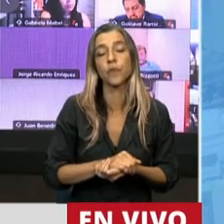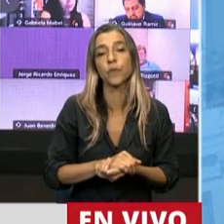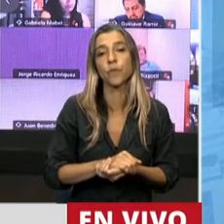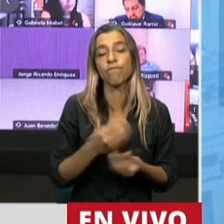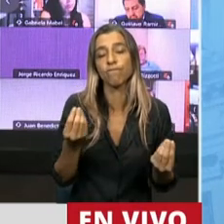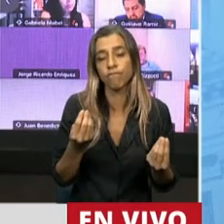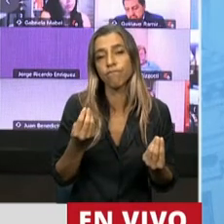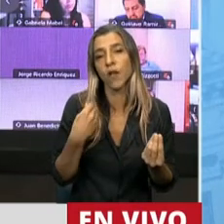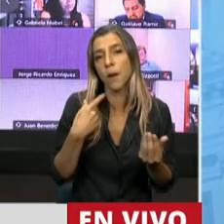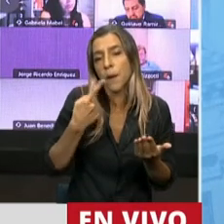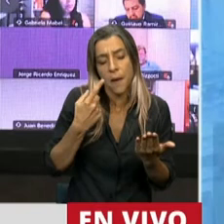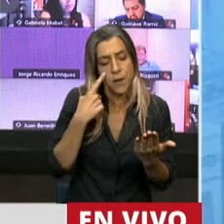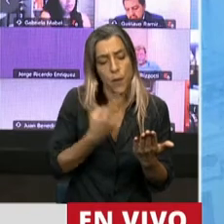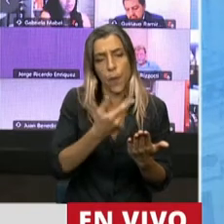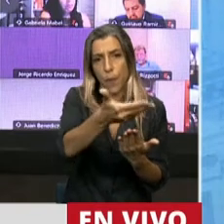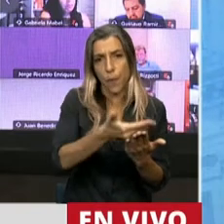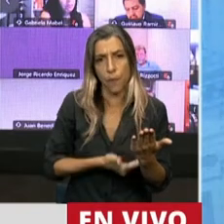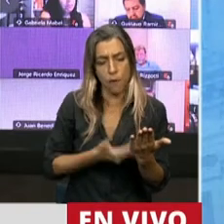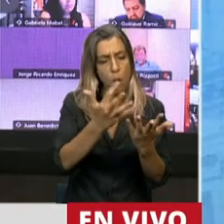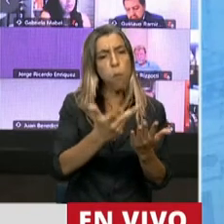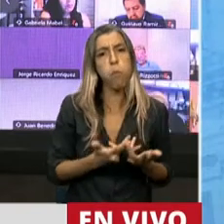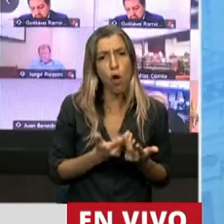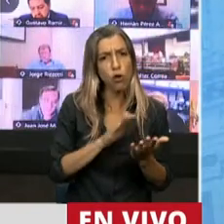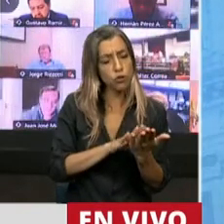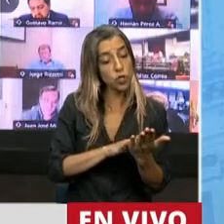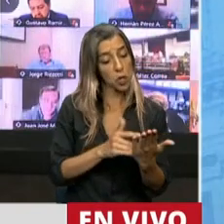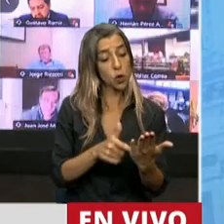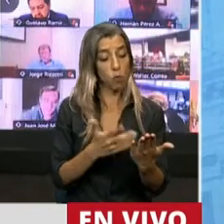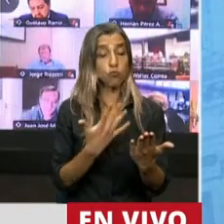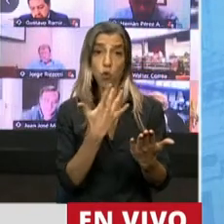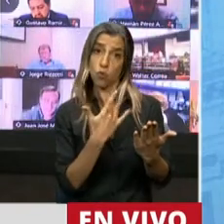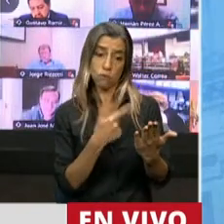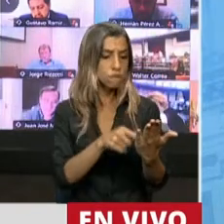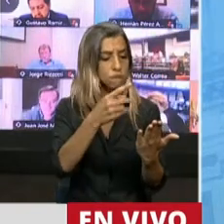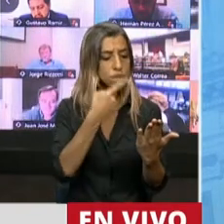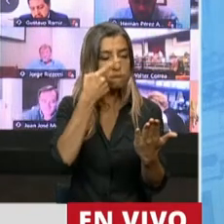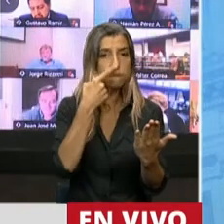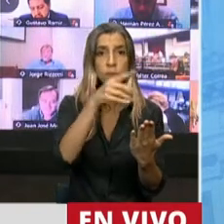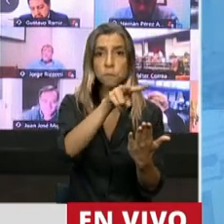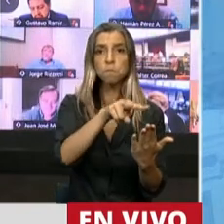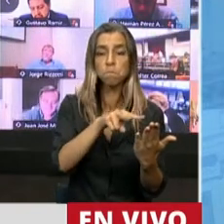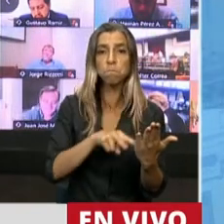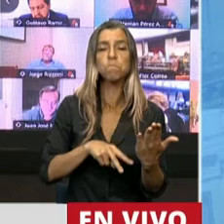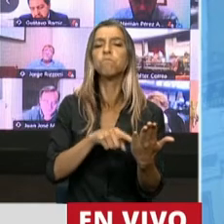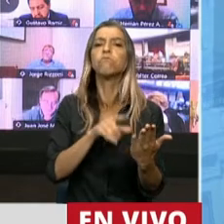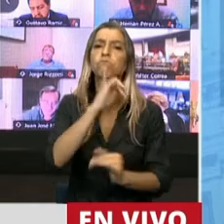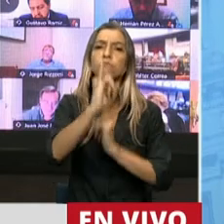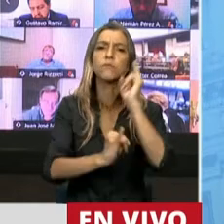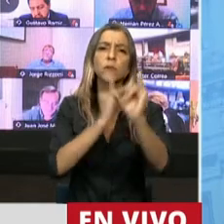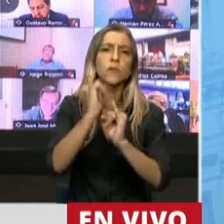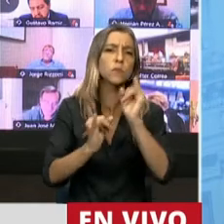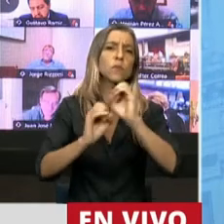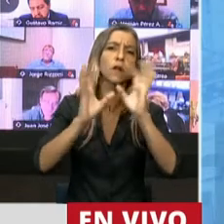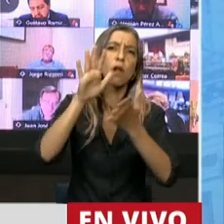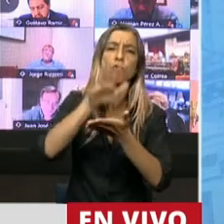el proyecto, que tiene una apariencia atractiva, sin duda alguna, porque habla del